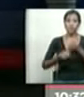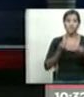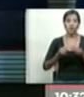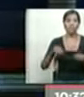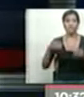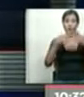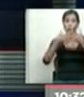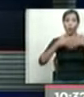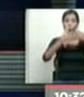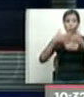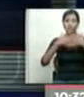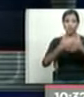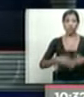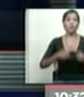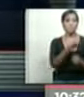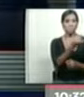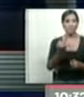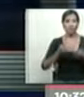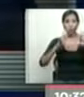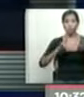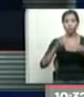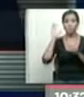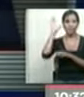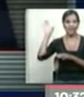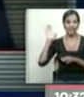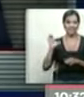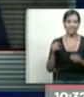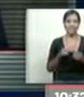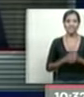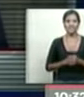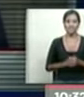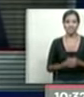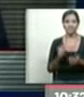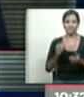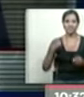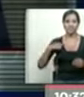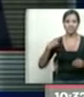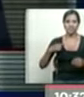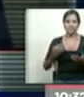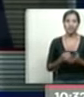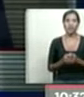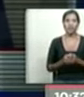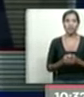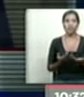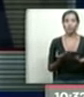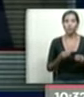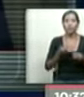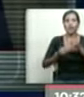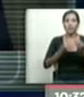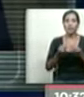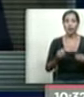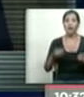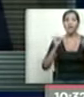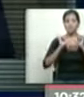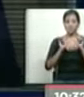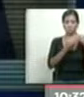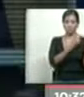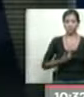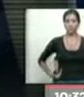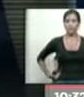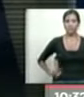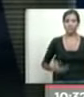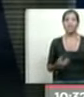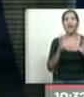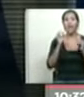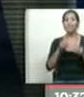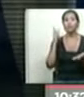Unidos y varios otros países, en primer lugar de esa región, reconocieran al instante al nuevo autoproclamado presidente, habla de su participación